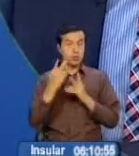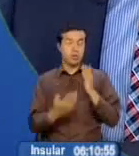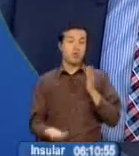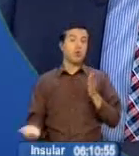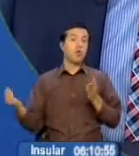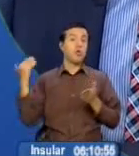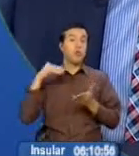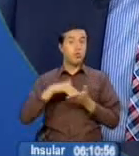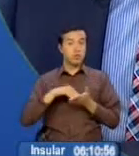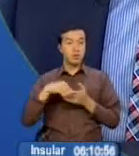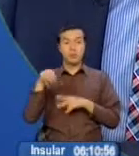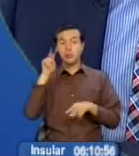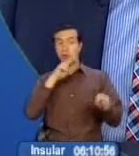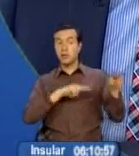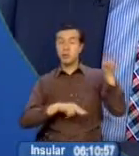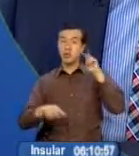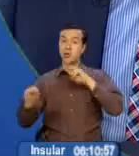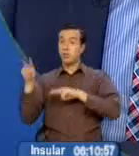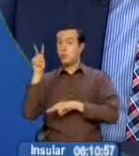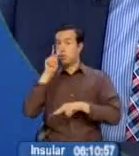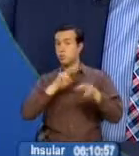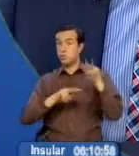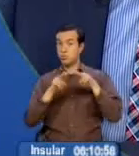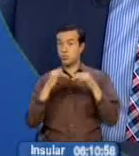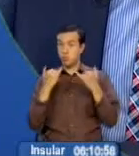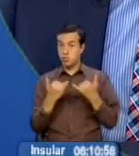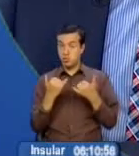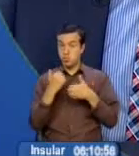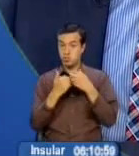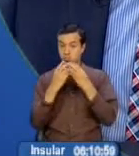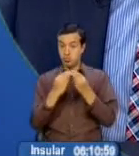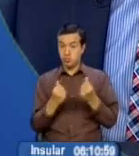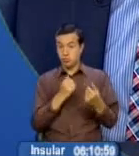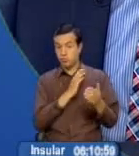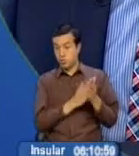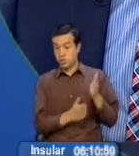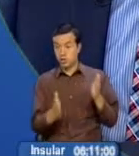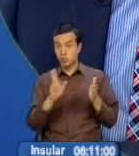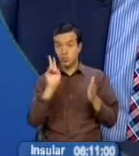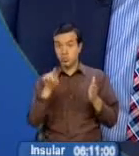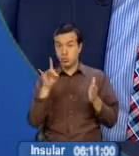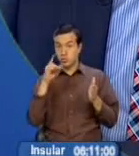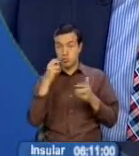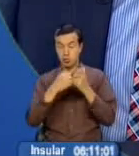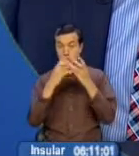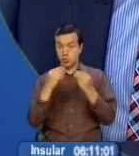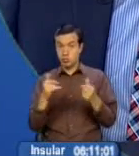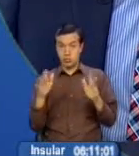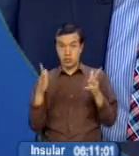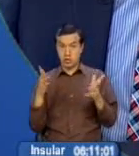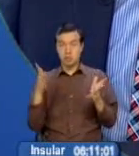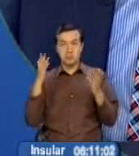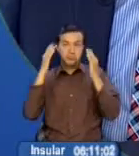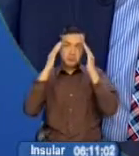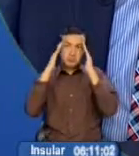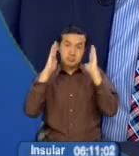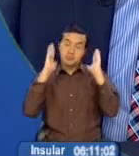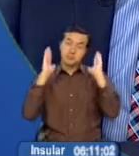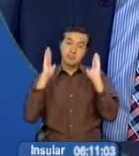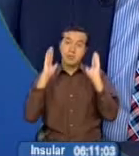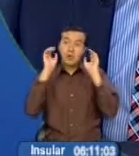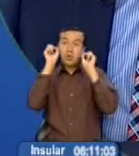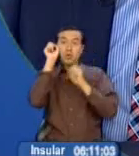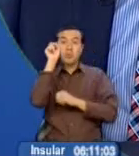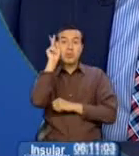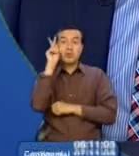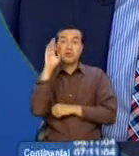nueva valoración. Es decir, si esto no lo resolvemos hasta el 2018... pues yo no sé, ¿no?, con qué criterios